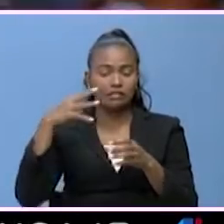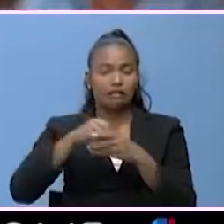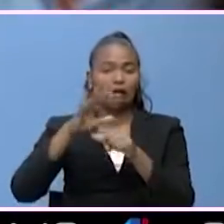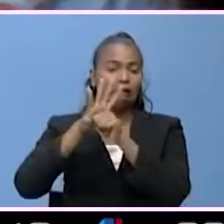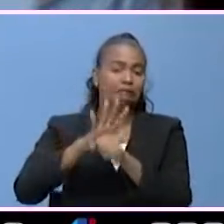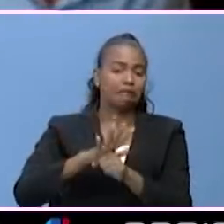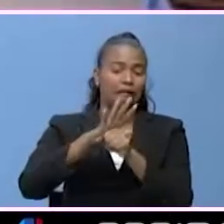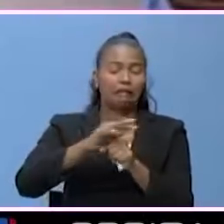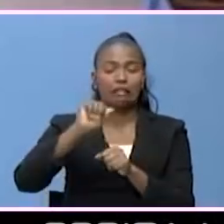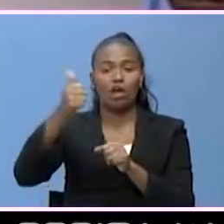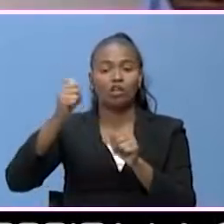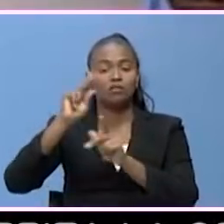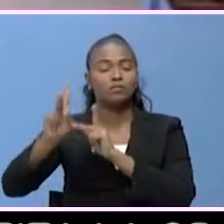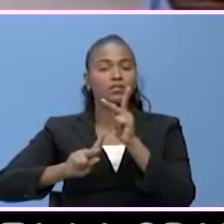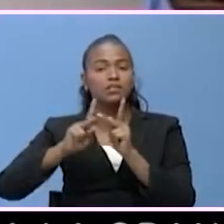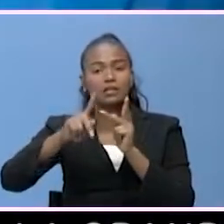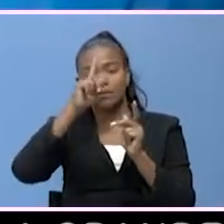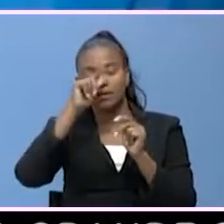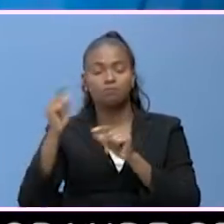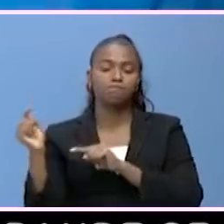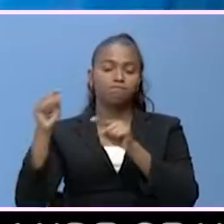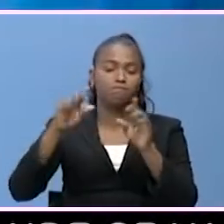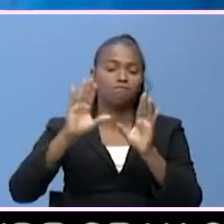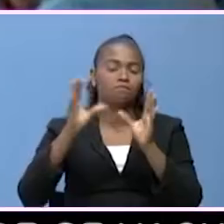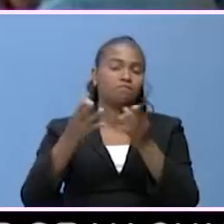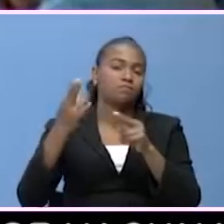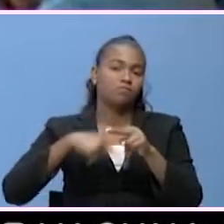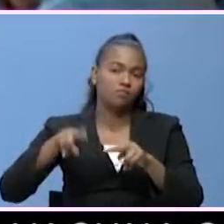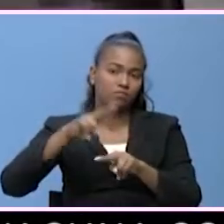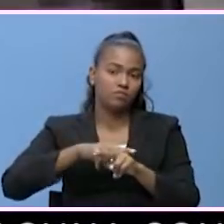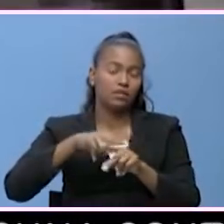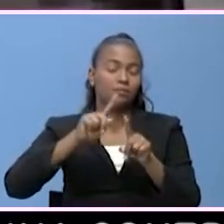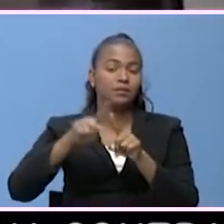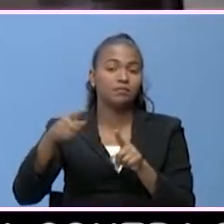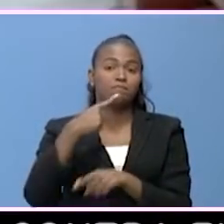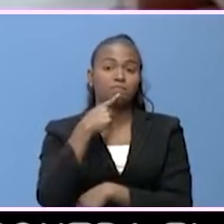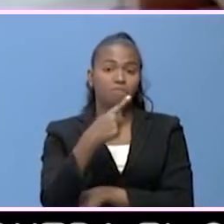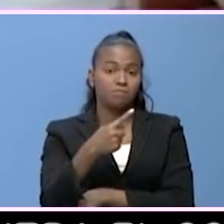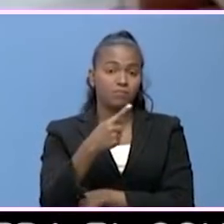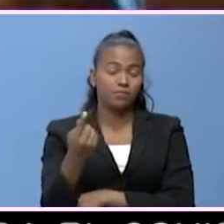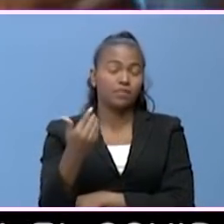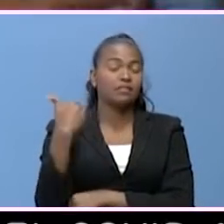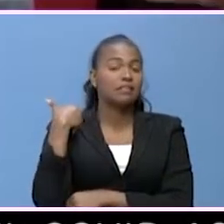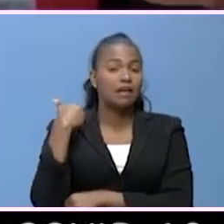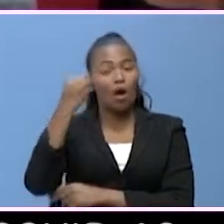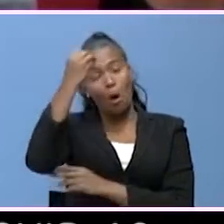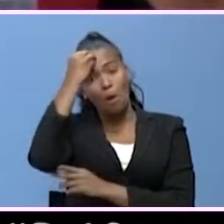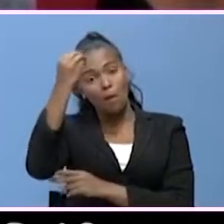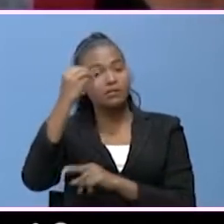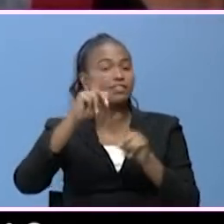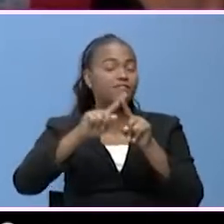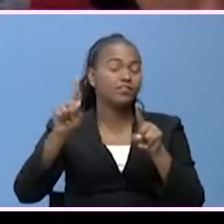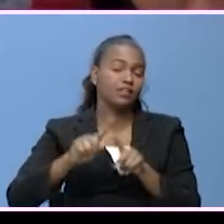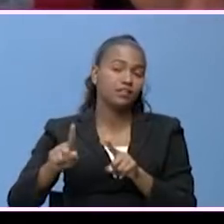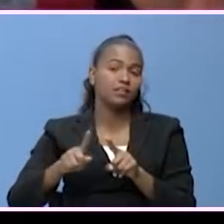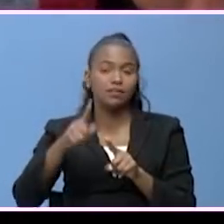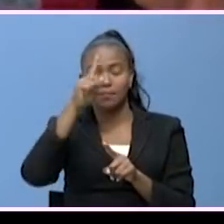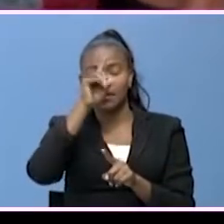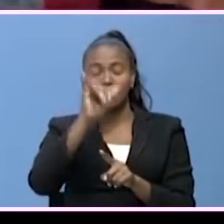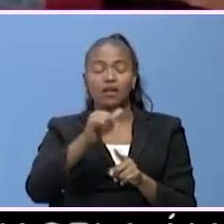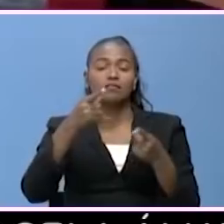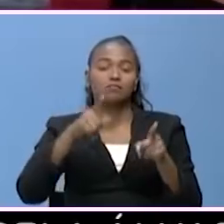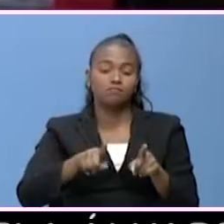presiones de algunos sectores para el retorno a las aulas, pero aseguró que existen opiniones diversas sobre